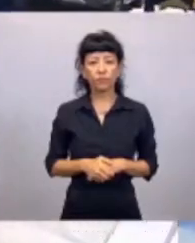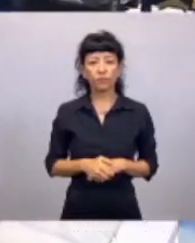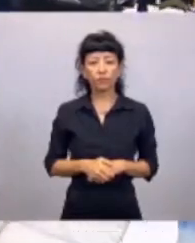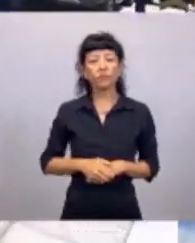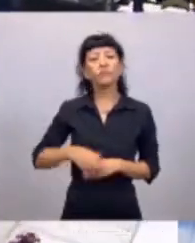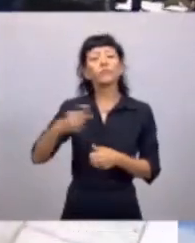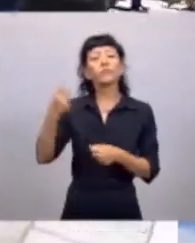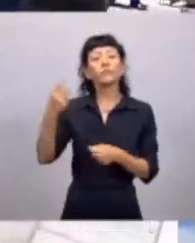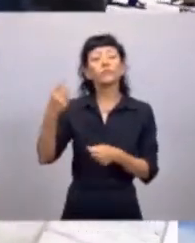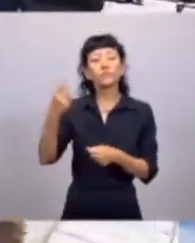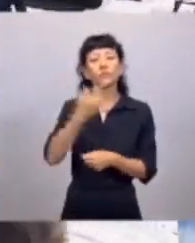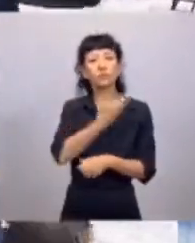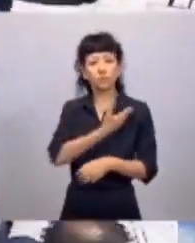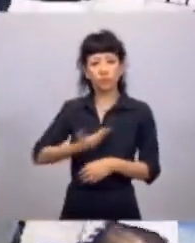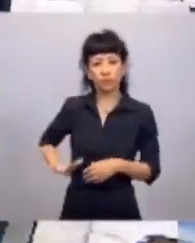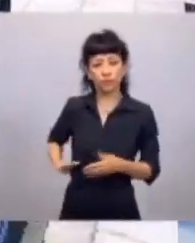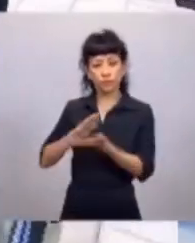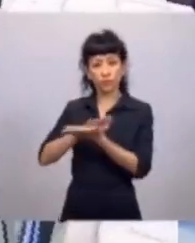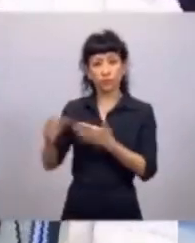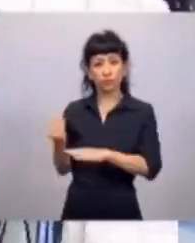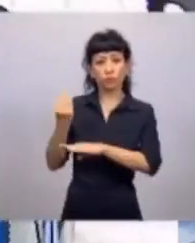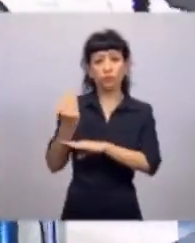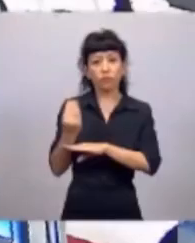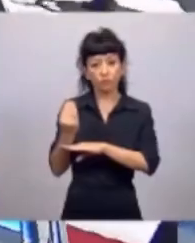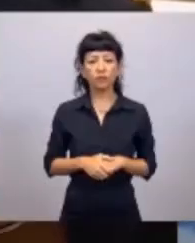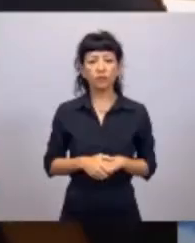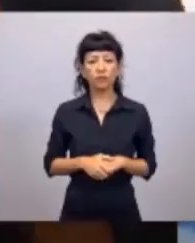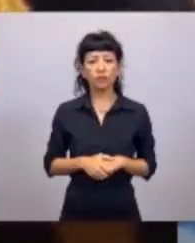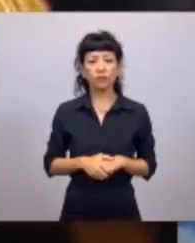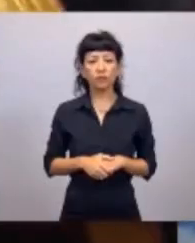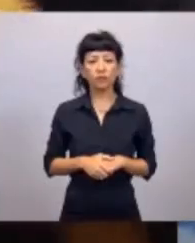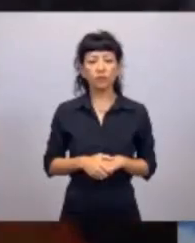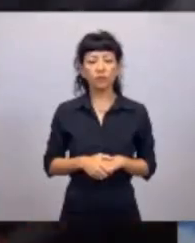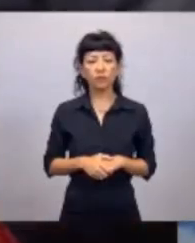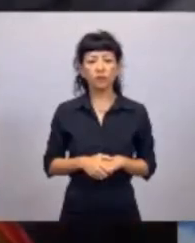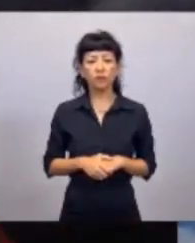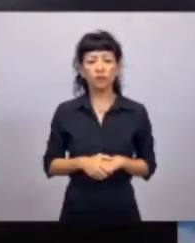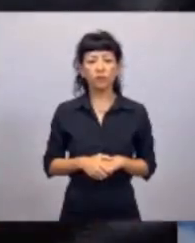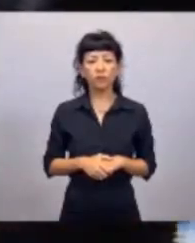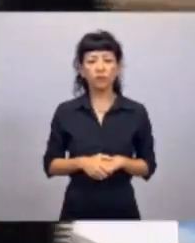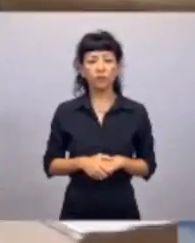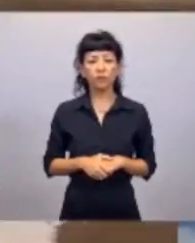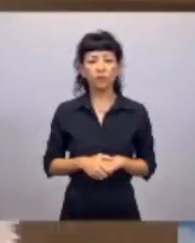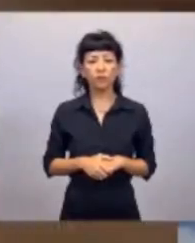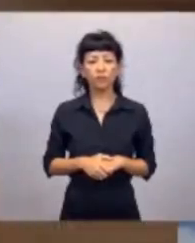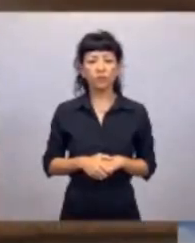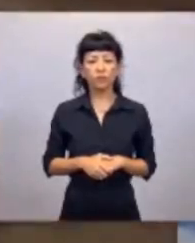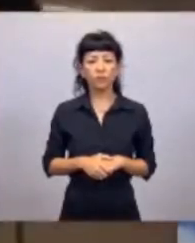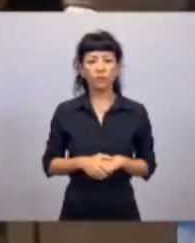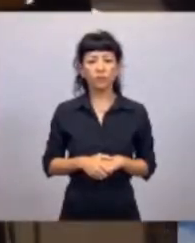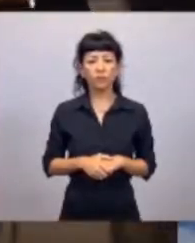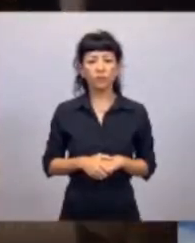políticos que según asegurado insistieron en defender un modelo que genera Poza estancamiento y miseria por medio de ajuste fiscal en el